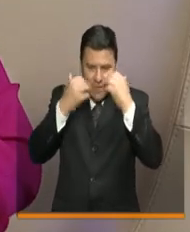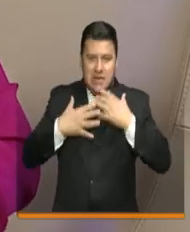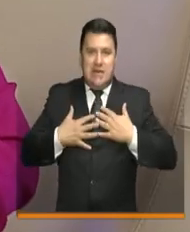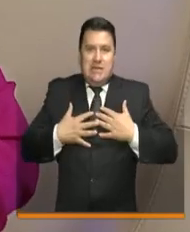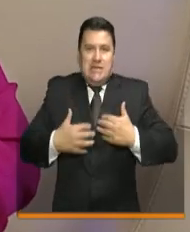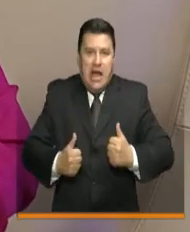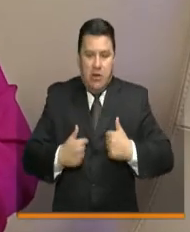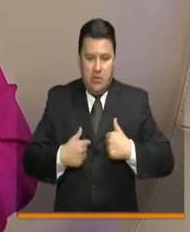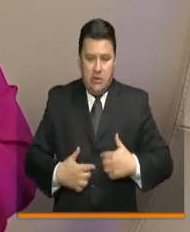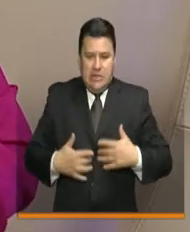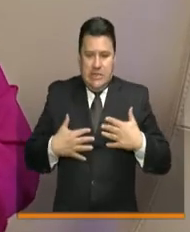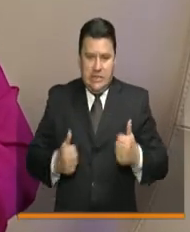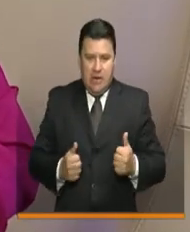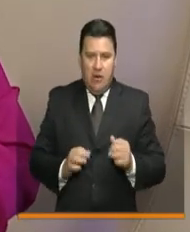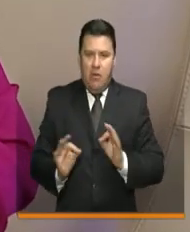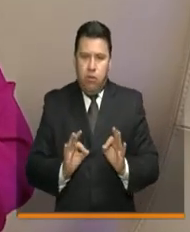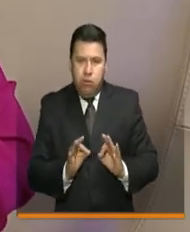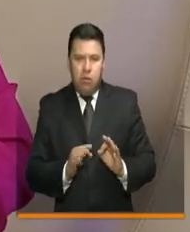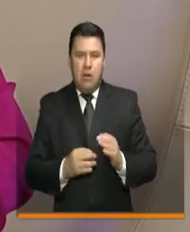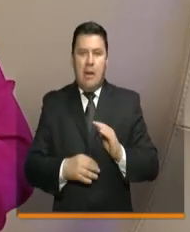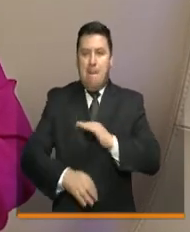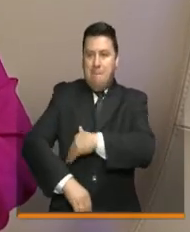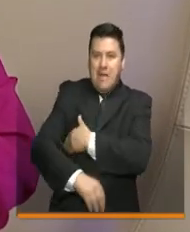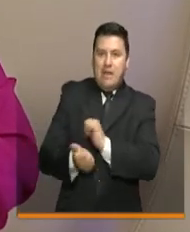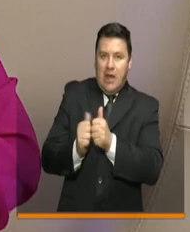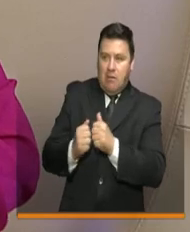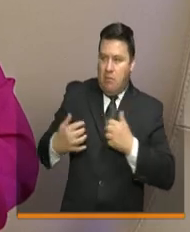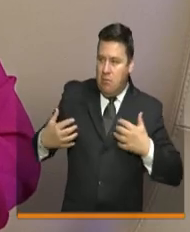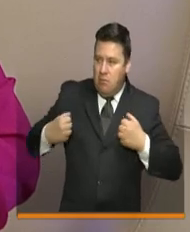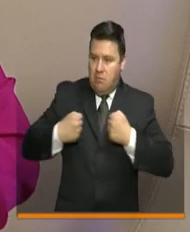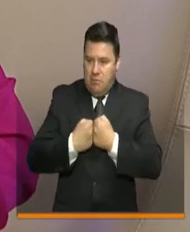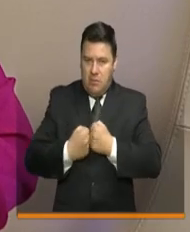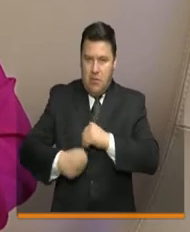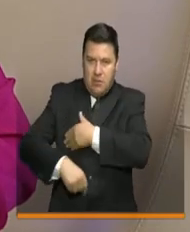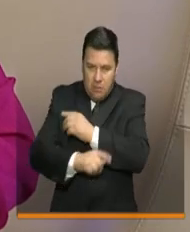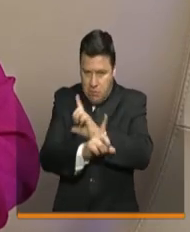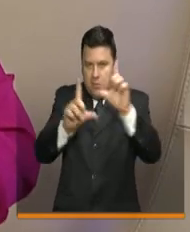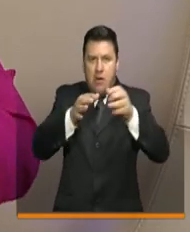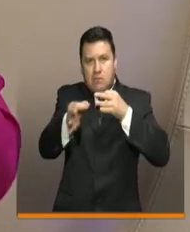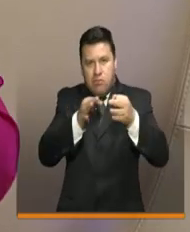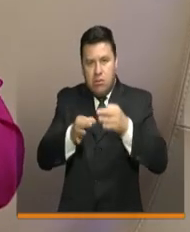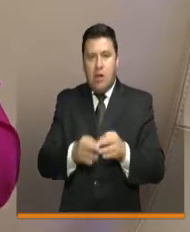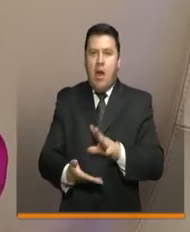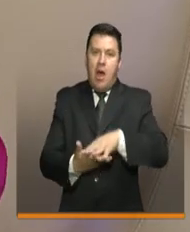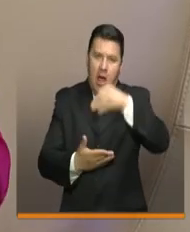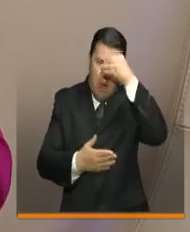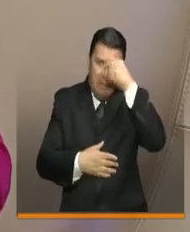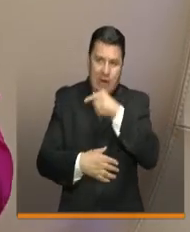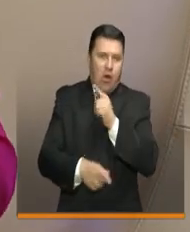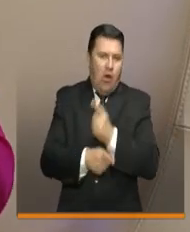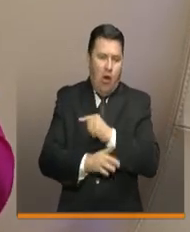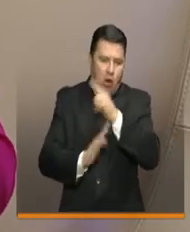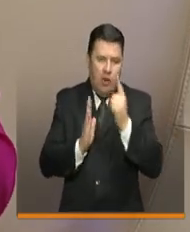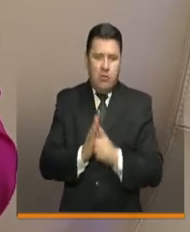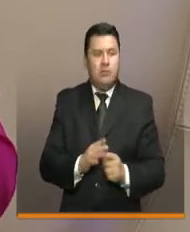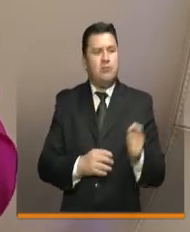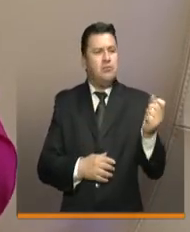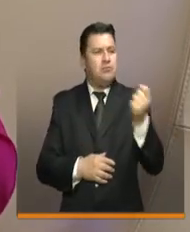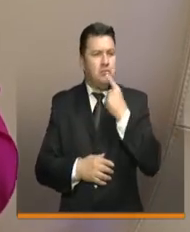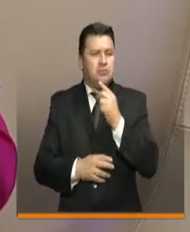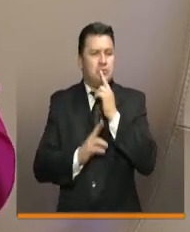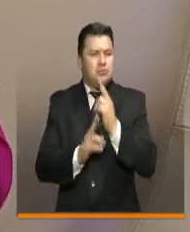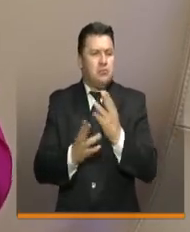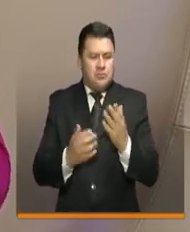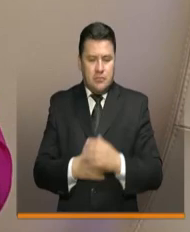muchos ejercicios lúdica que con el ministro de Deporte vamos a incorporar a Aprender Digital. Y usted me hacía la siguiente pregunta, y es